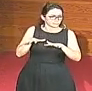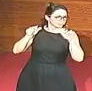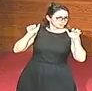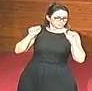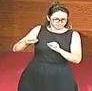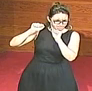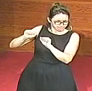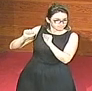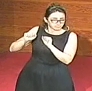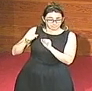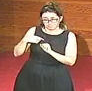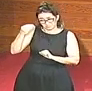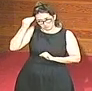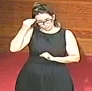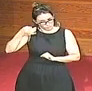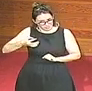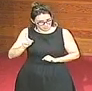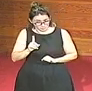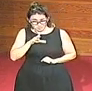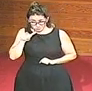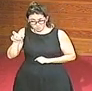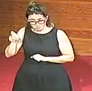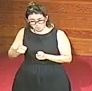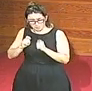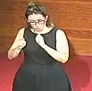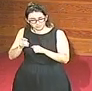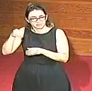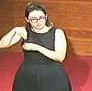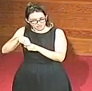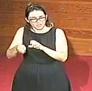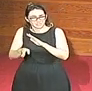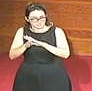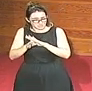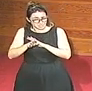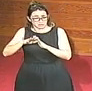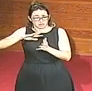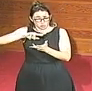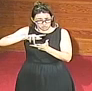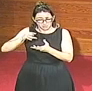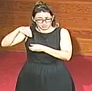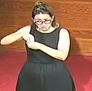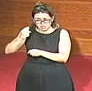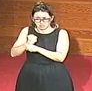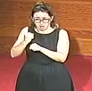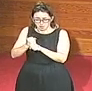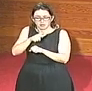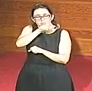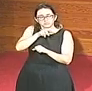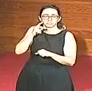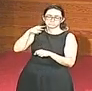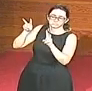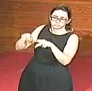periodista sigue teniendo su medio y su informativo y sigue siendo considerado un periodista de